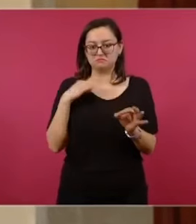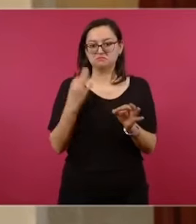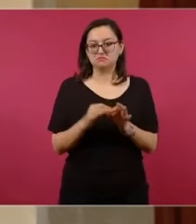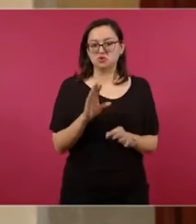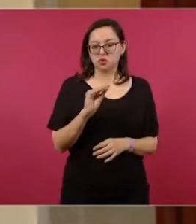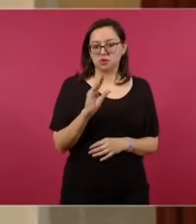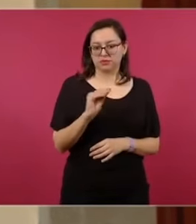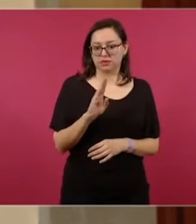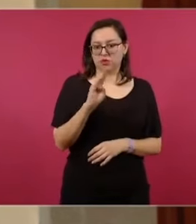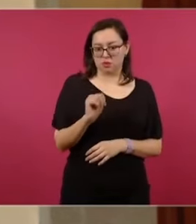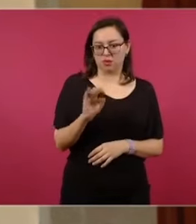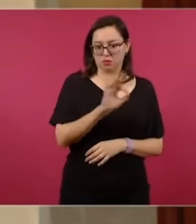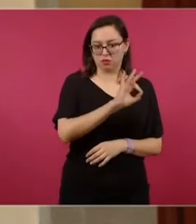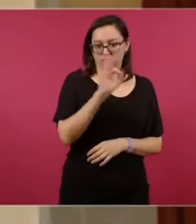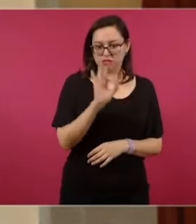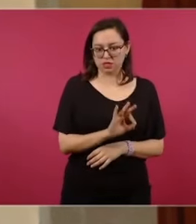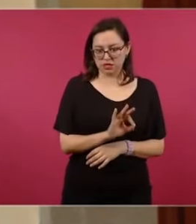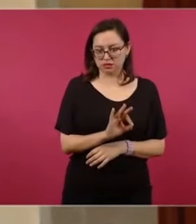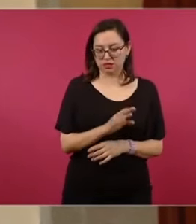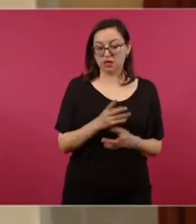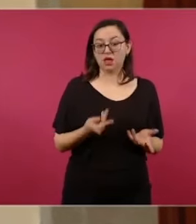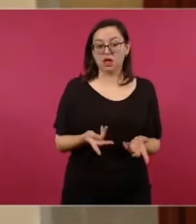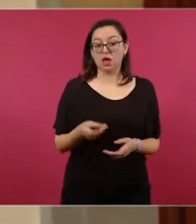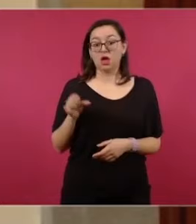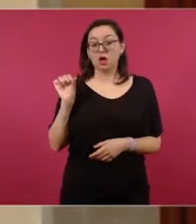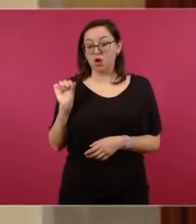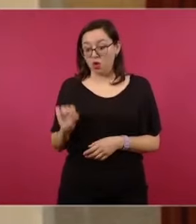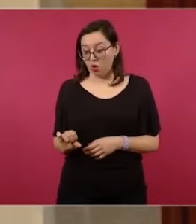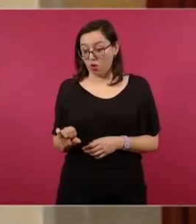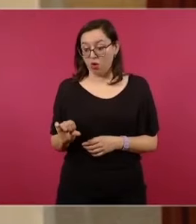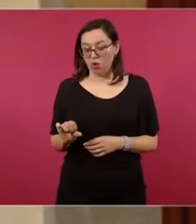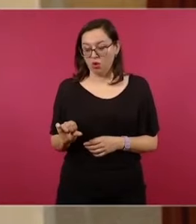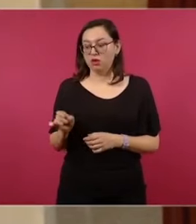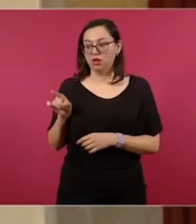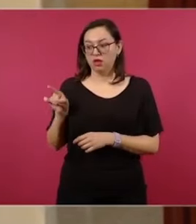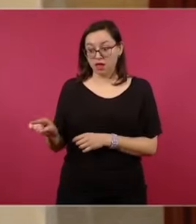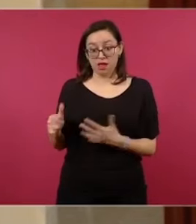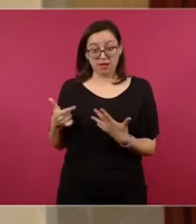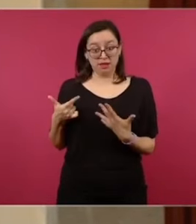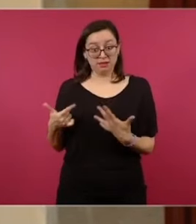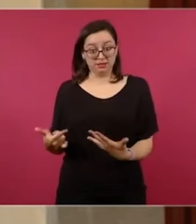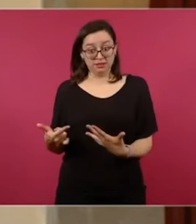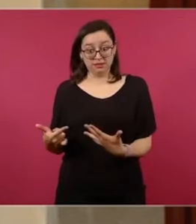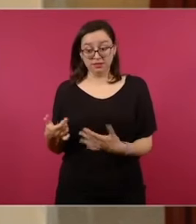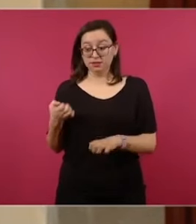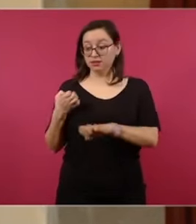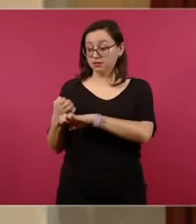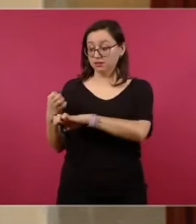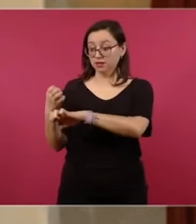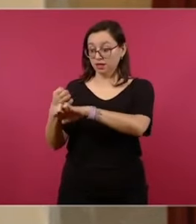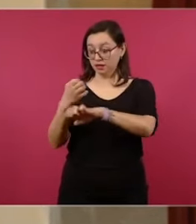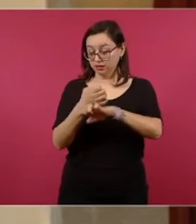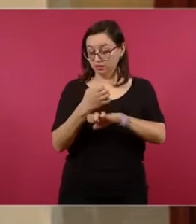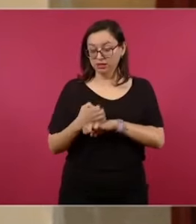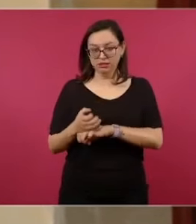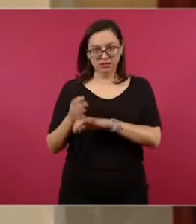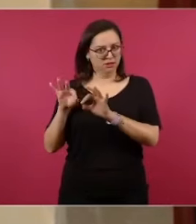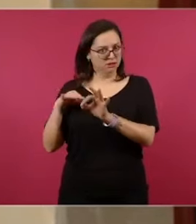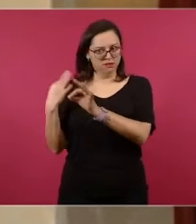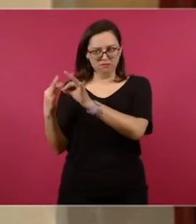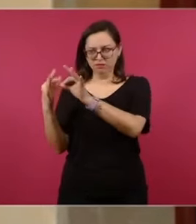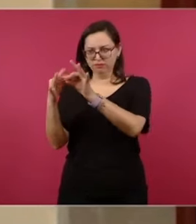hoy están ya enlazados con los comités en los estados. El monto total de la inversión que hoy